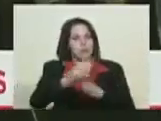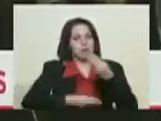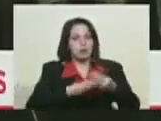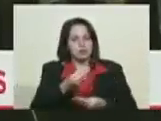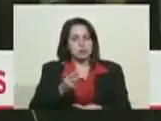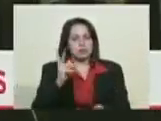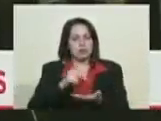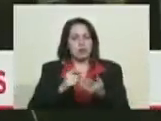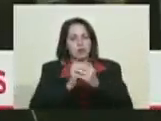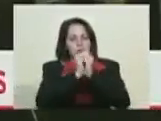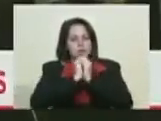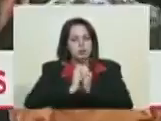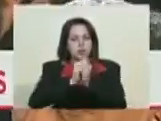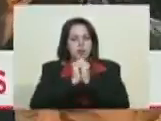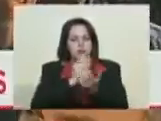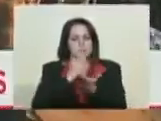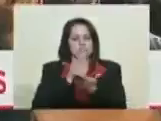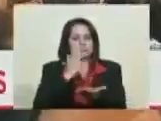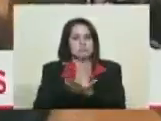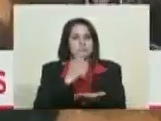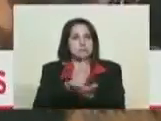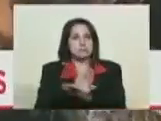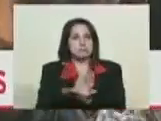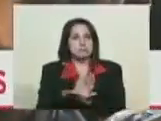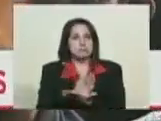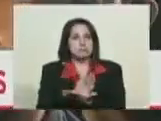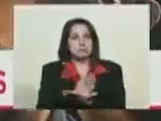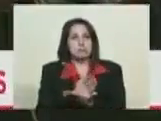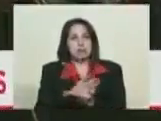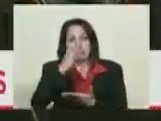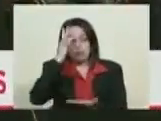por su oración permanente.